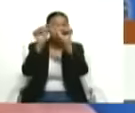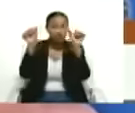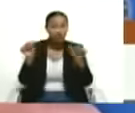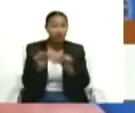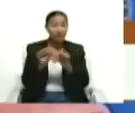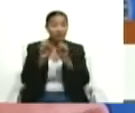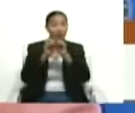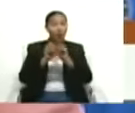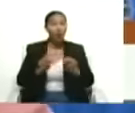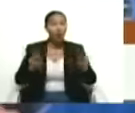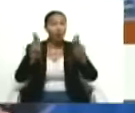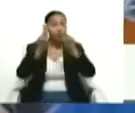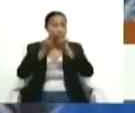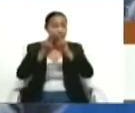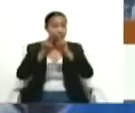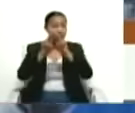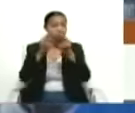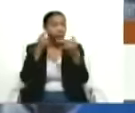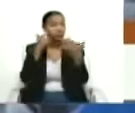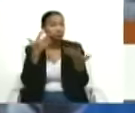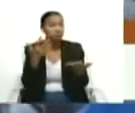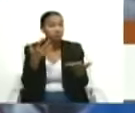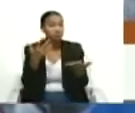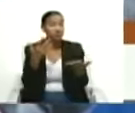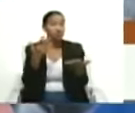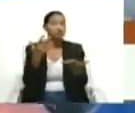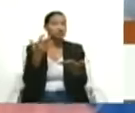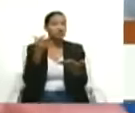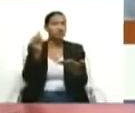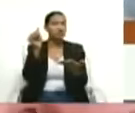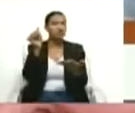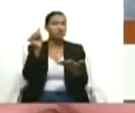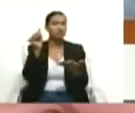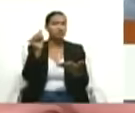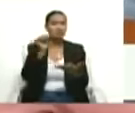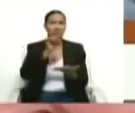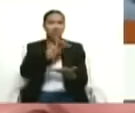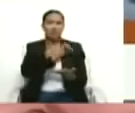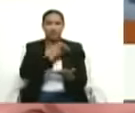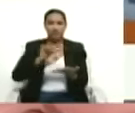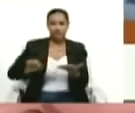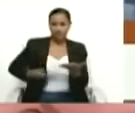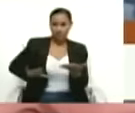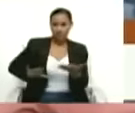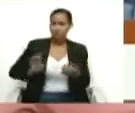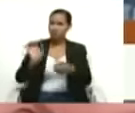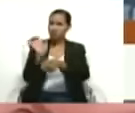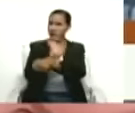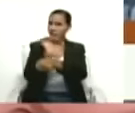Unidas. No los he visto en El Salvador. No los he visto en Ecuador.